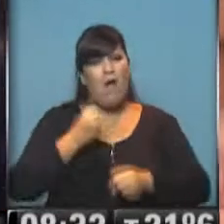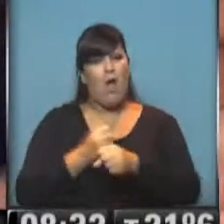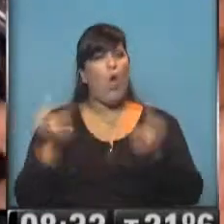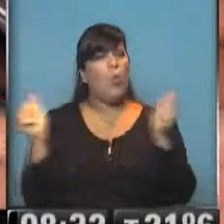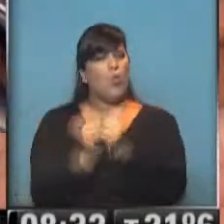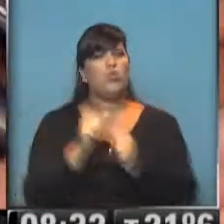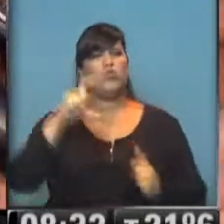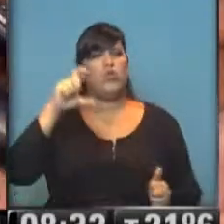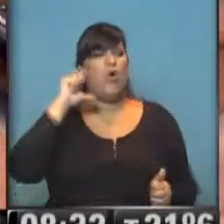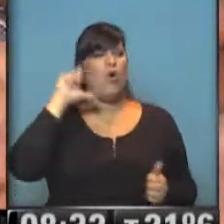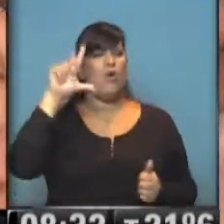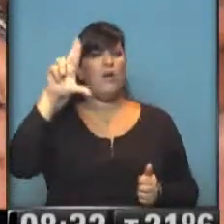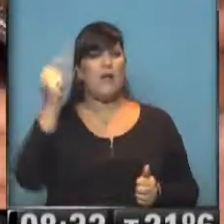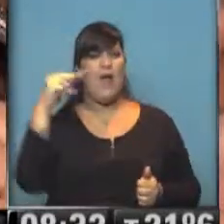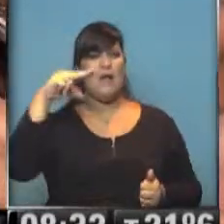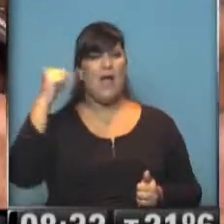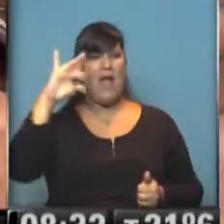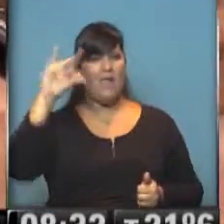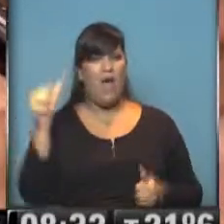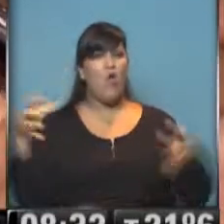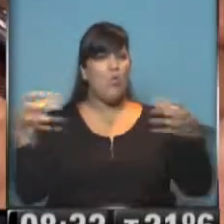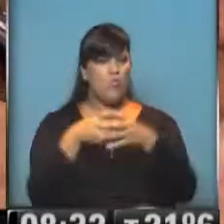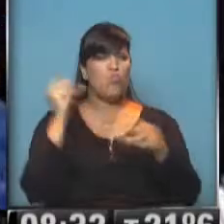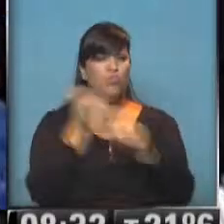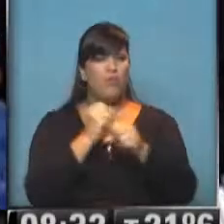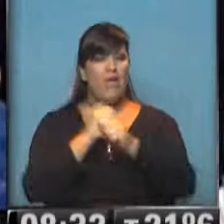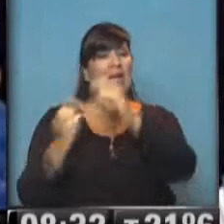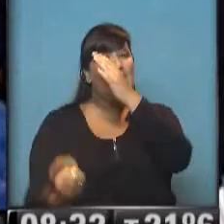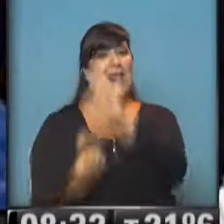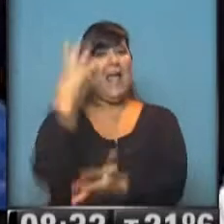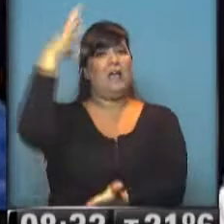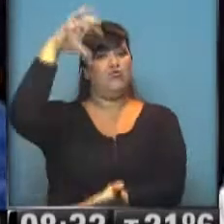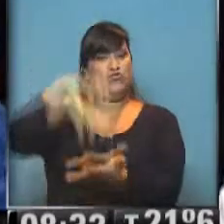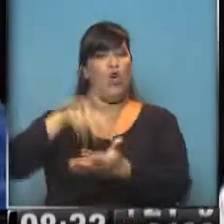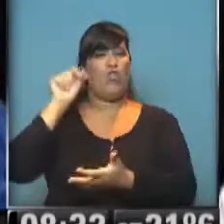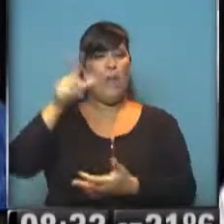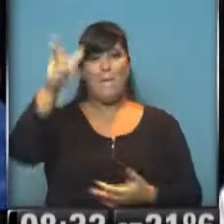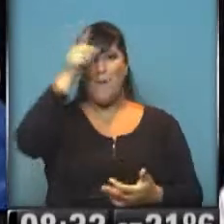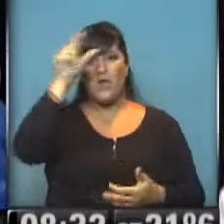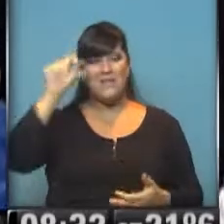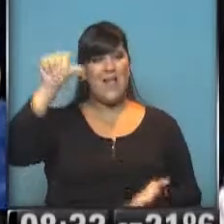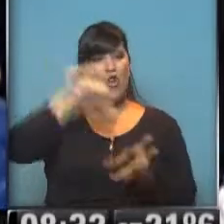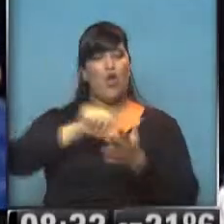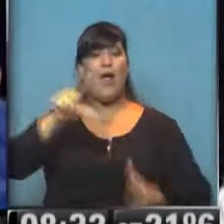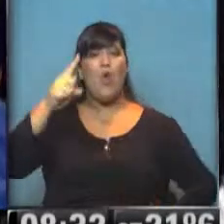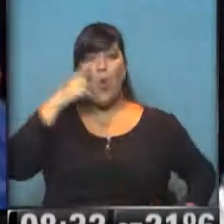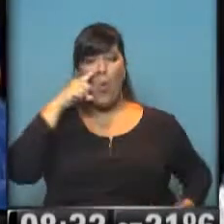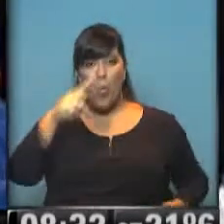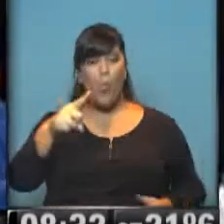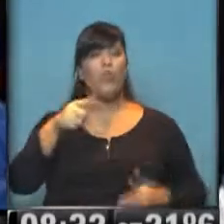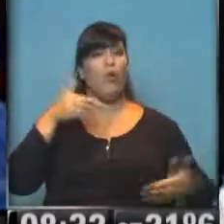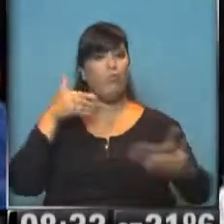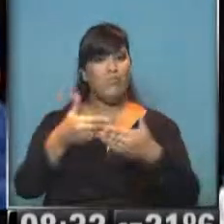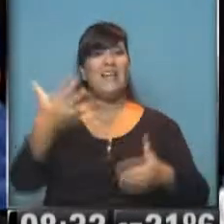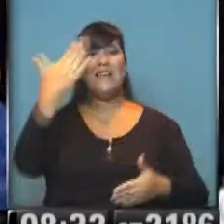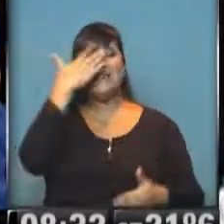equipo de decretar en su momento la creación de las policías locales por decreto, y a fin de junio vamos a tener 15.000 nuevos